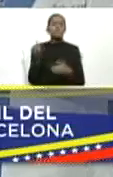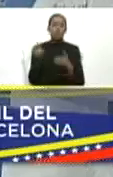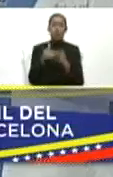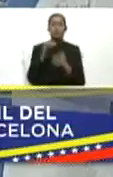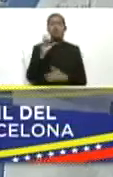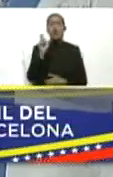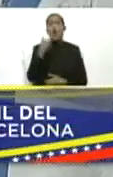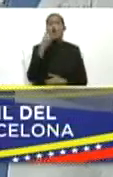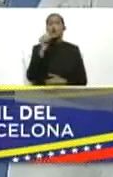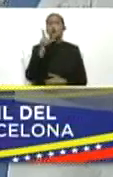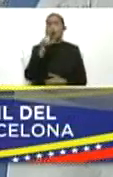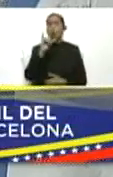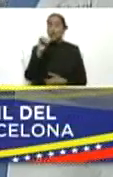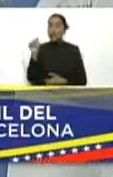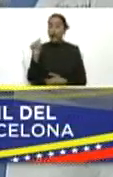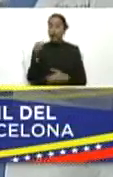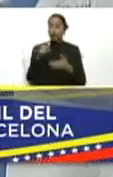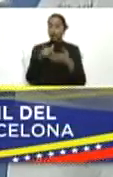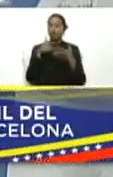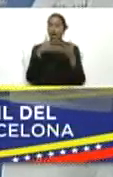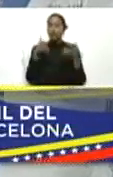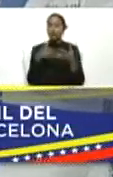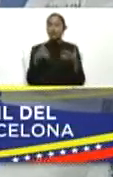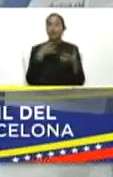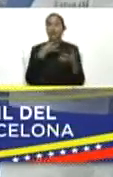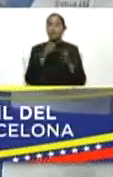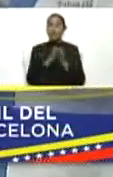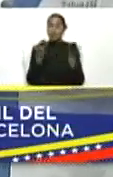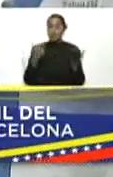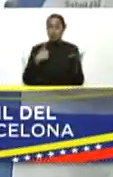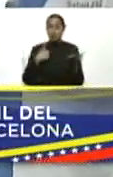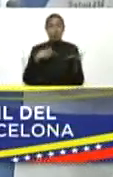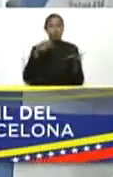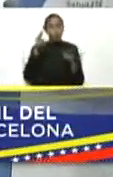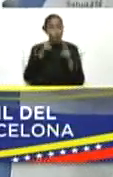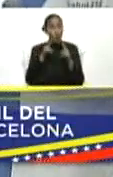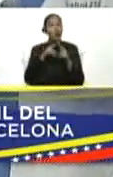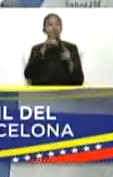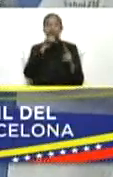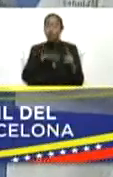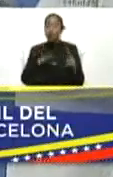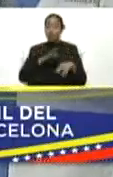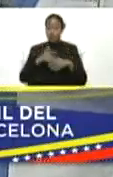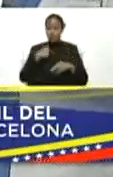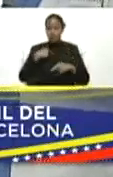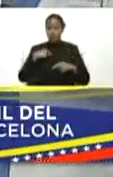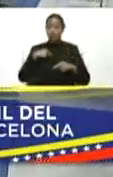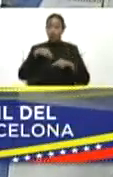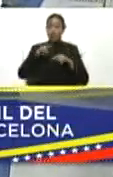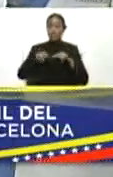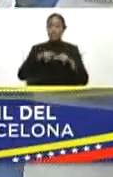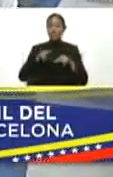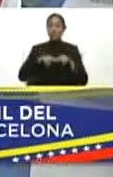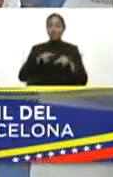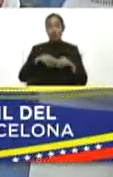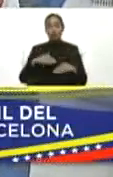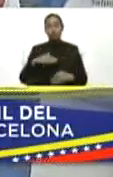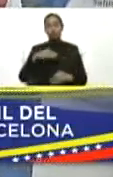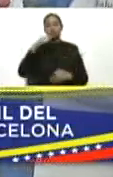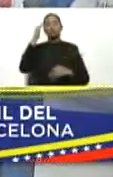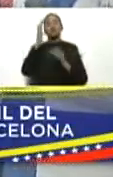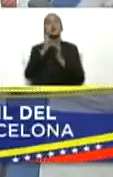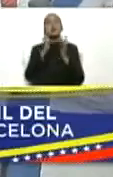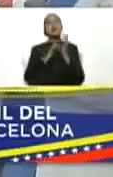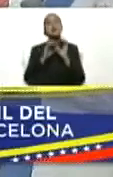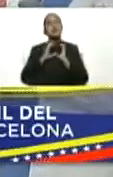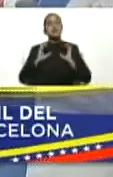Muy conocido, lo aprendemos como niño. Yo soy un niño cristiano, niño, fui monaguillo en mi época, y hoy soy